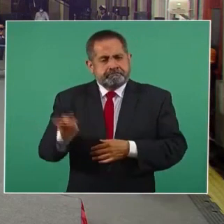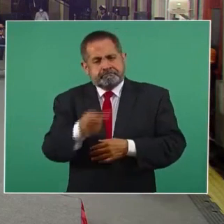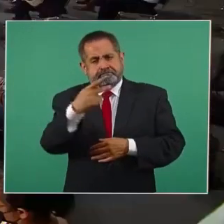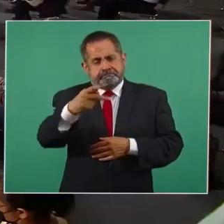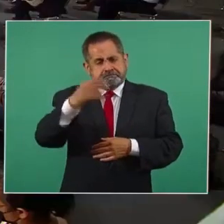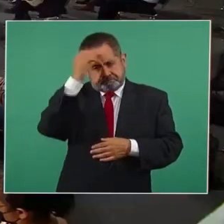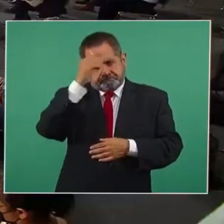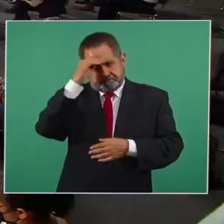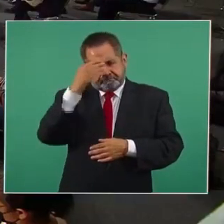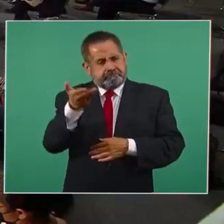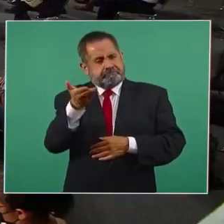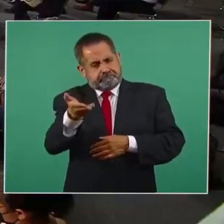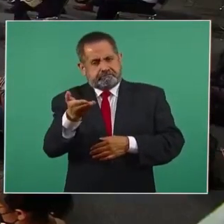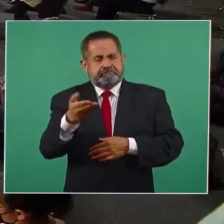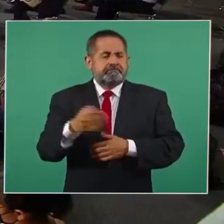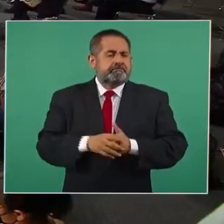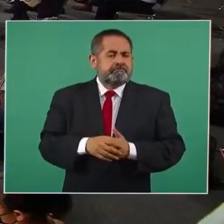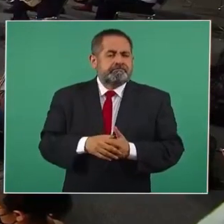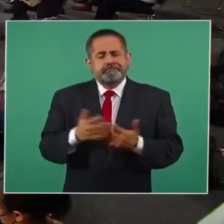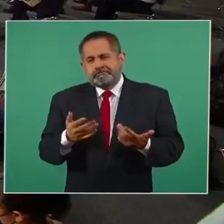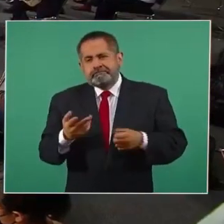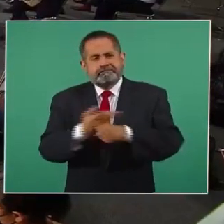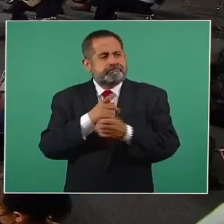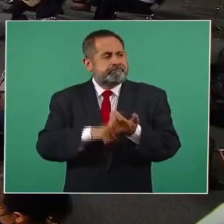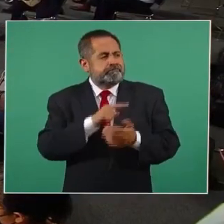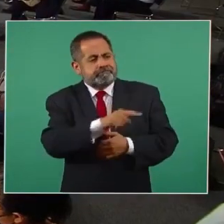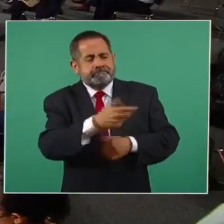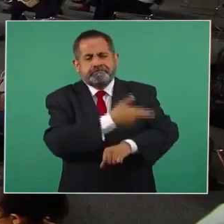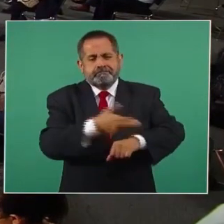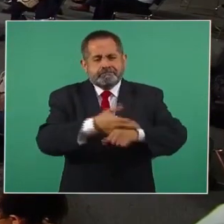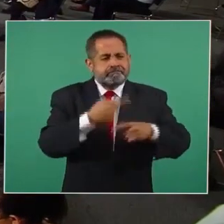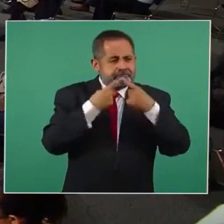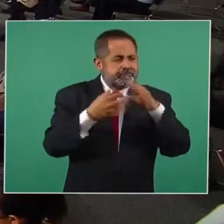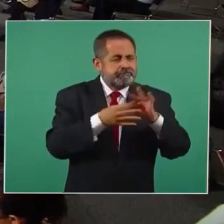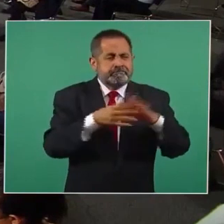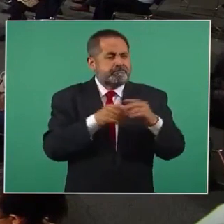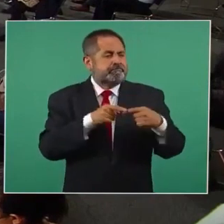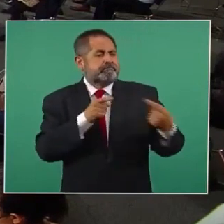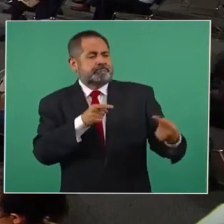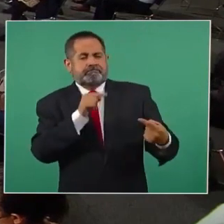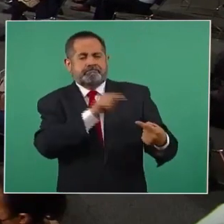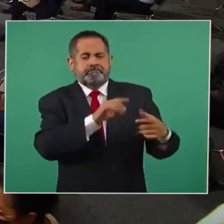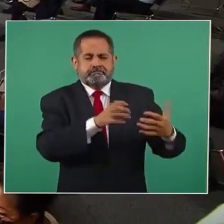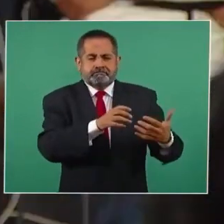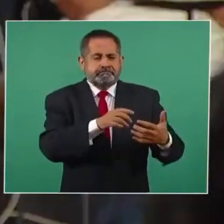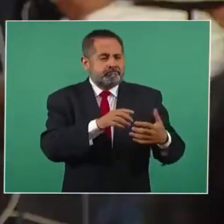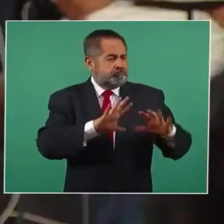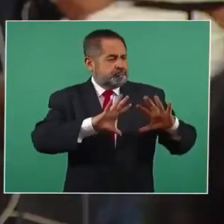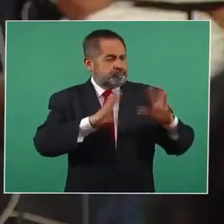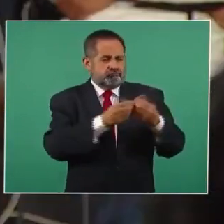opinión sobre estas maniobras, gestiones que está haciendo la oposición en